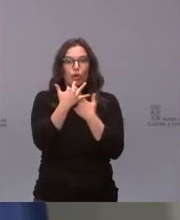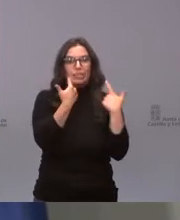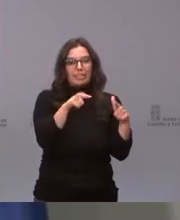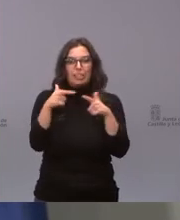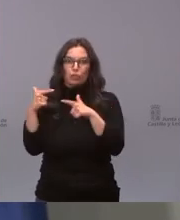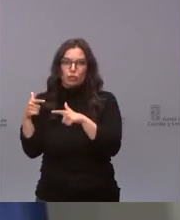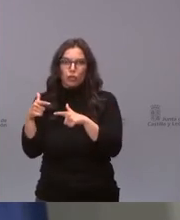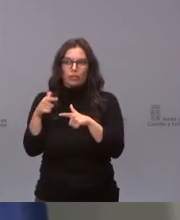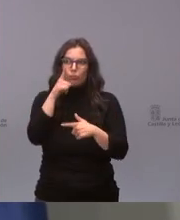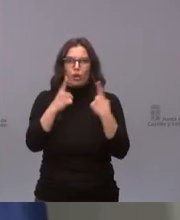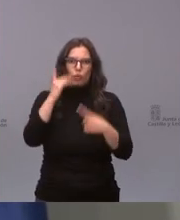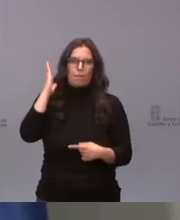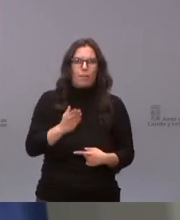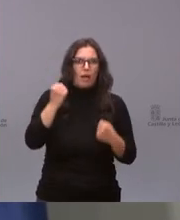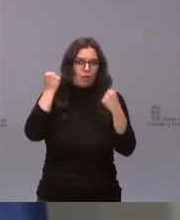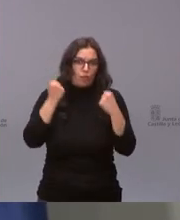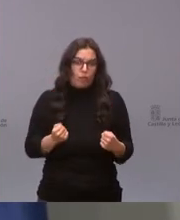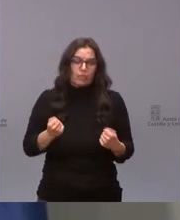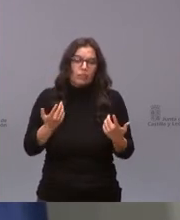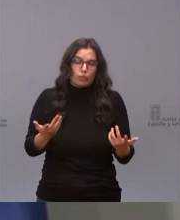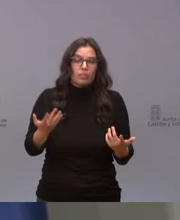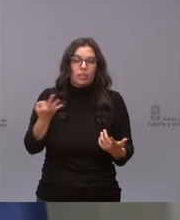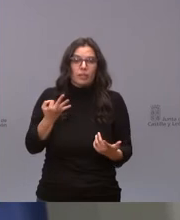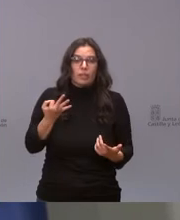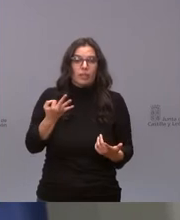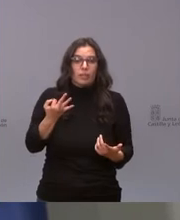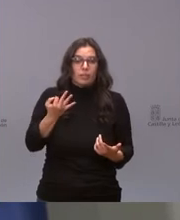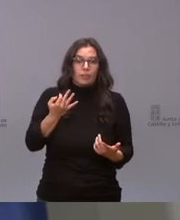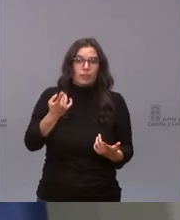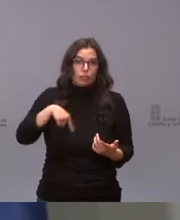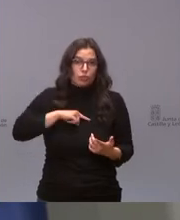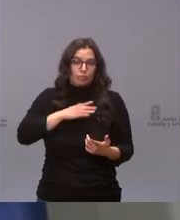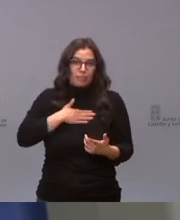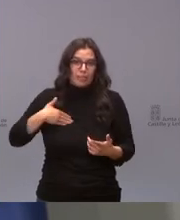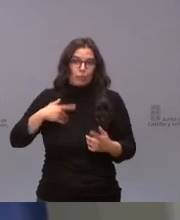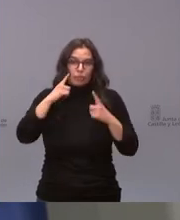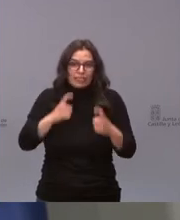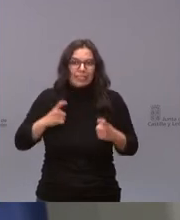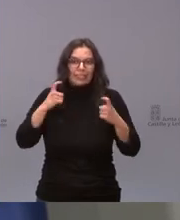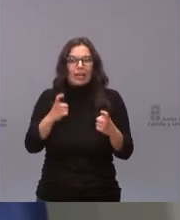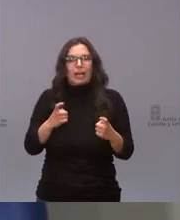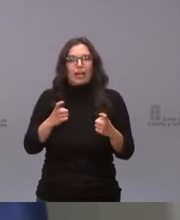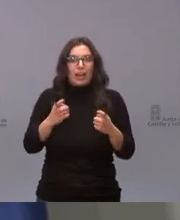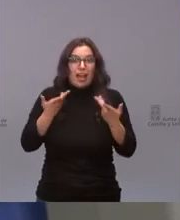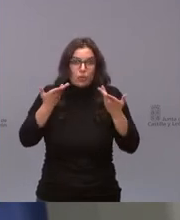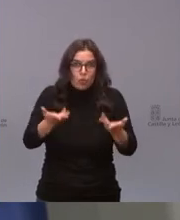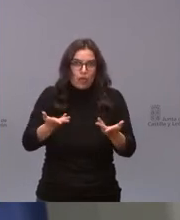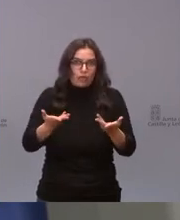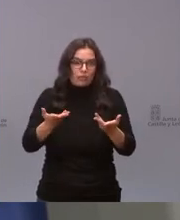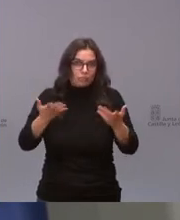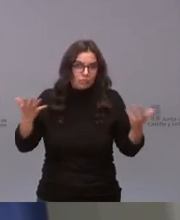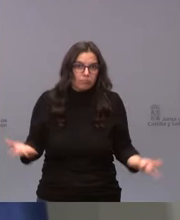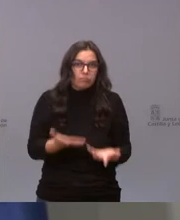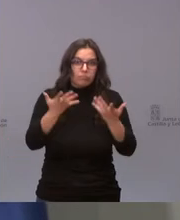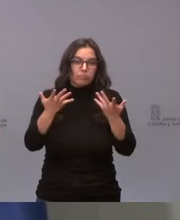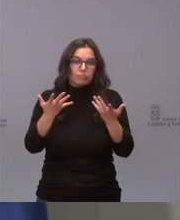muy, muy castigados, a quienes estamos intentando ayudar con